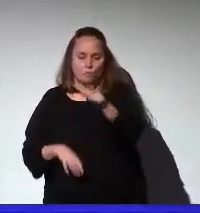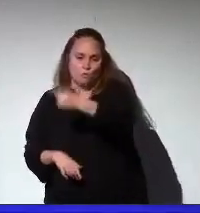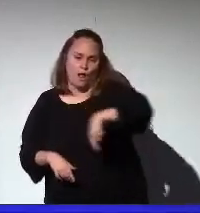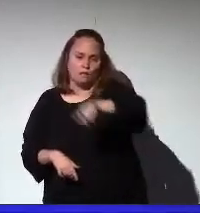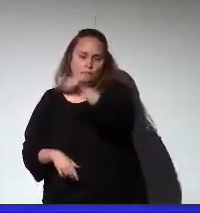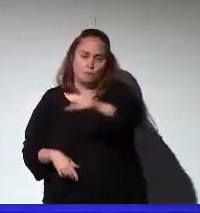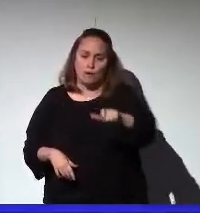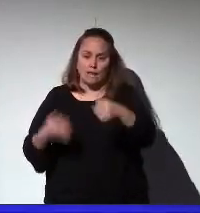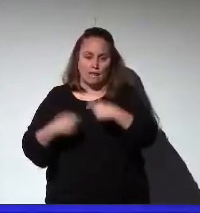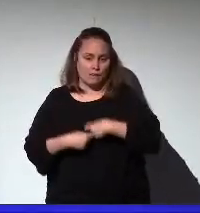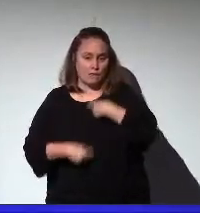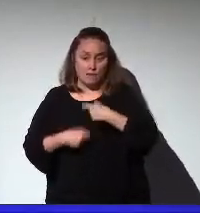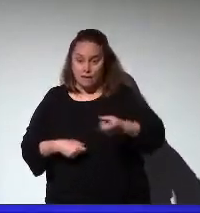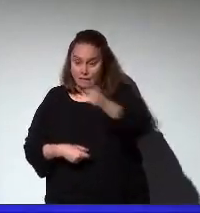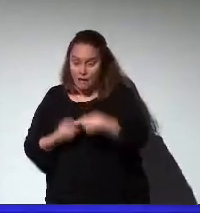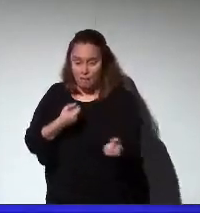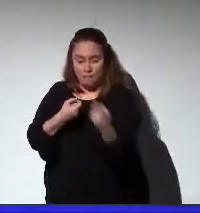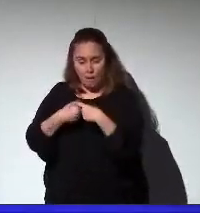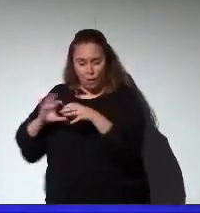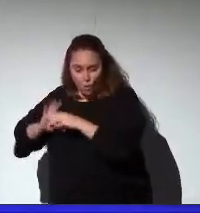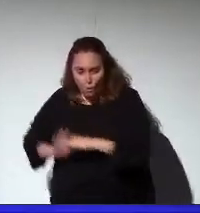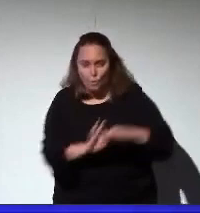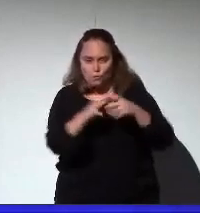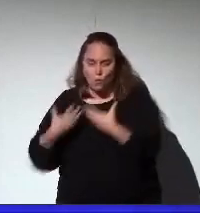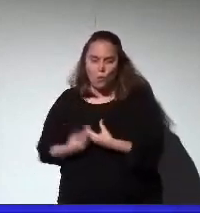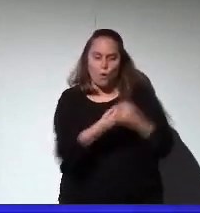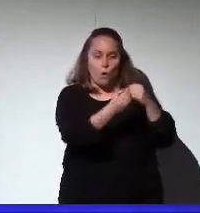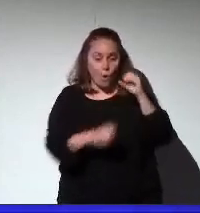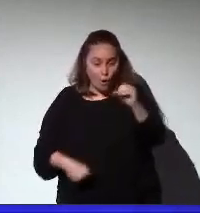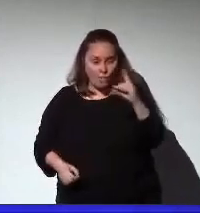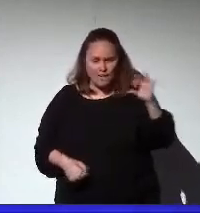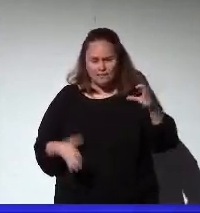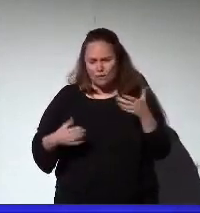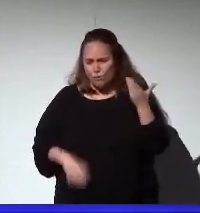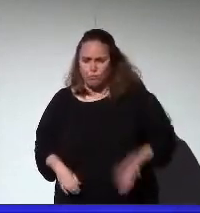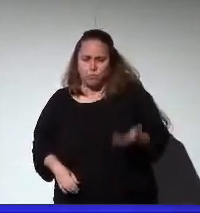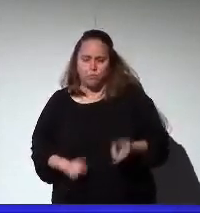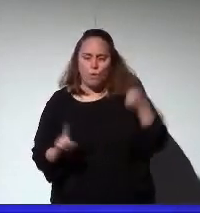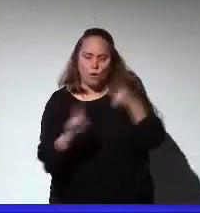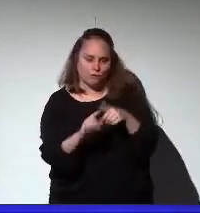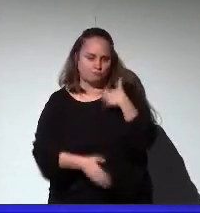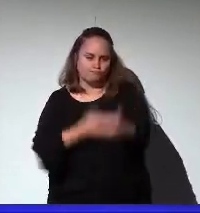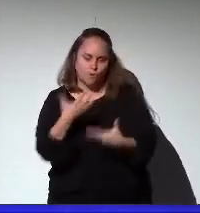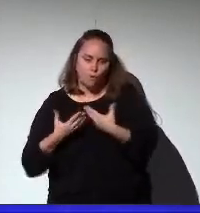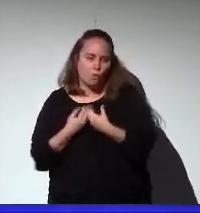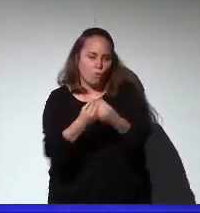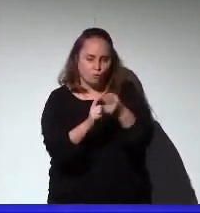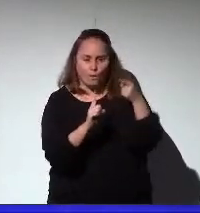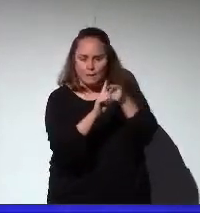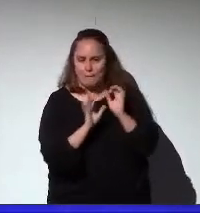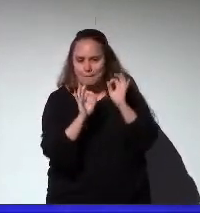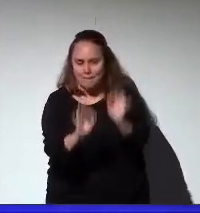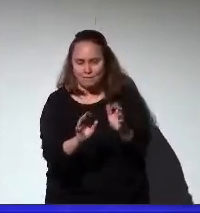las entidades, en alinearse con los ODS es fundamental para que todos vayamos en la misma senda, para que todos y